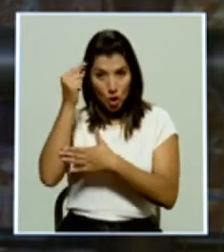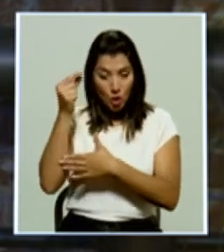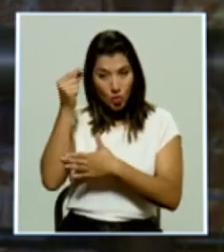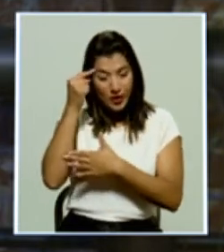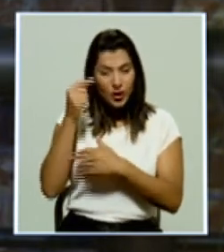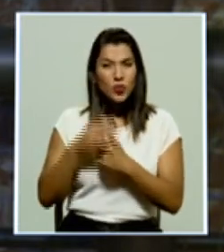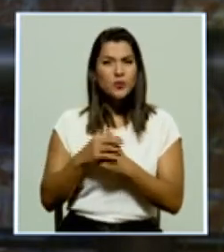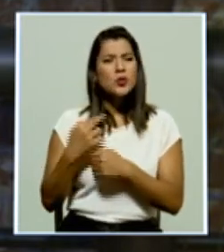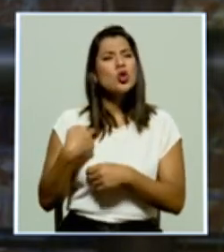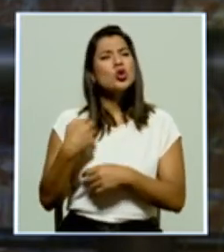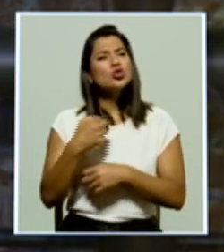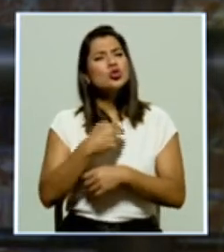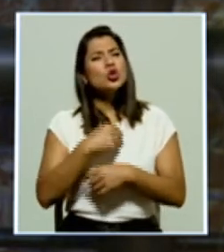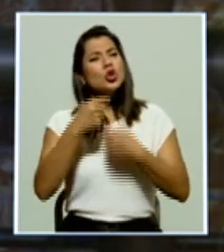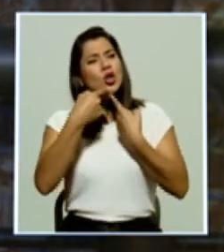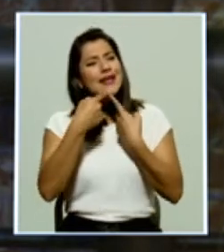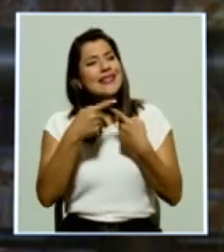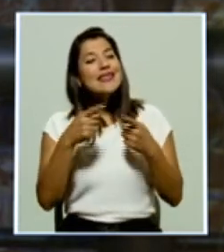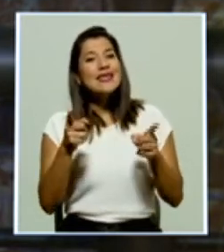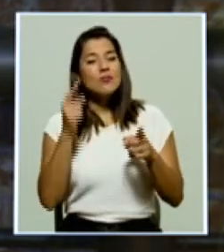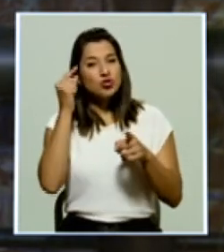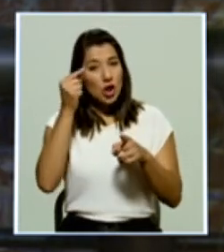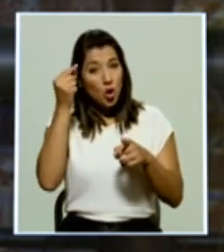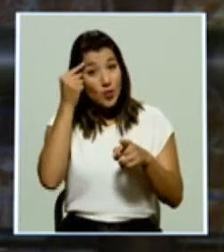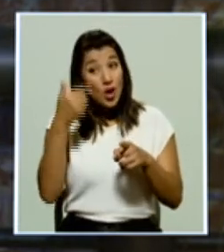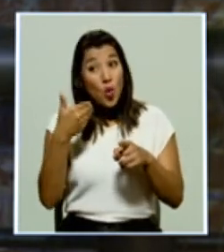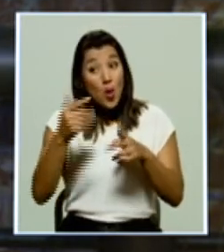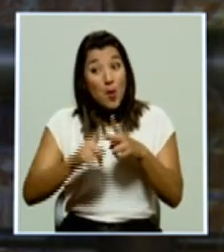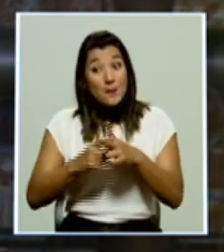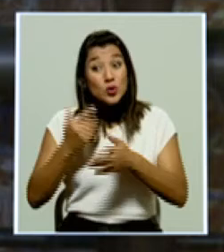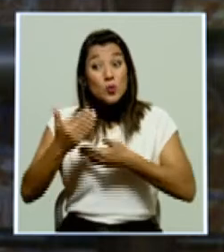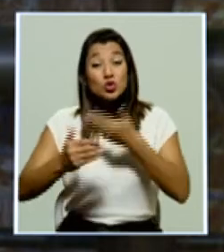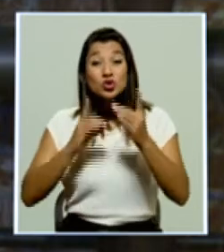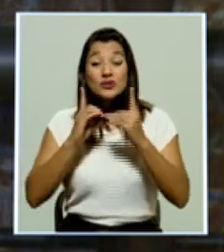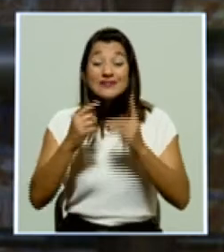diálogo que lamentablemente les tomó muy tarde